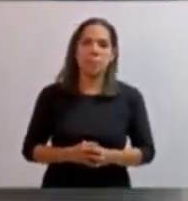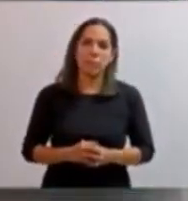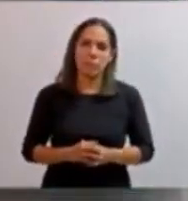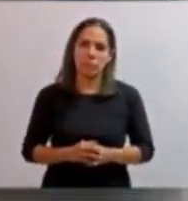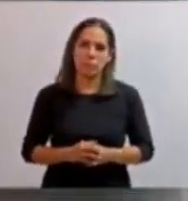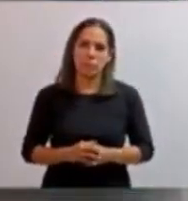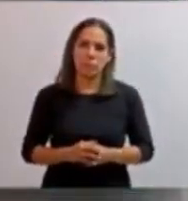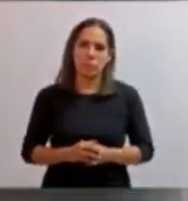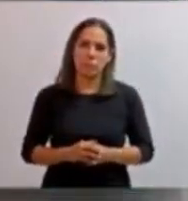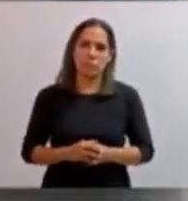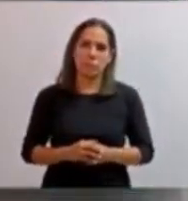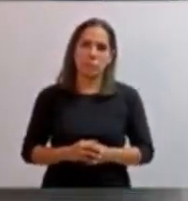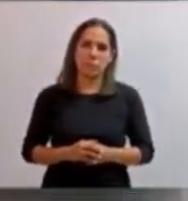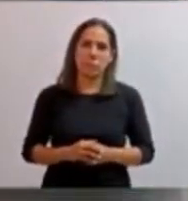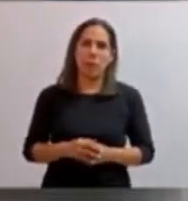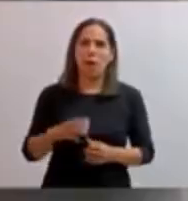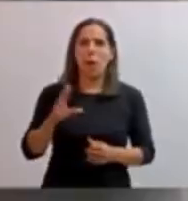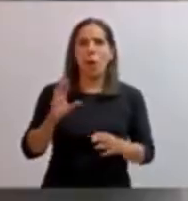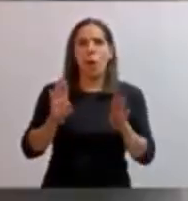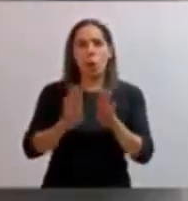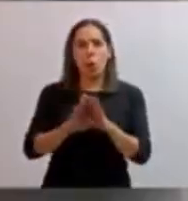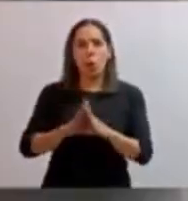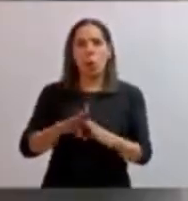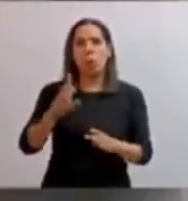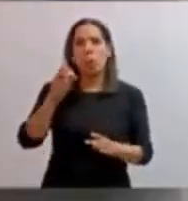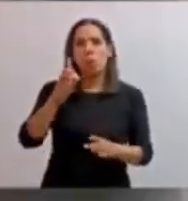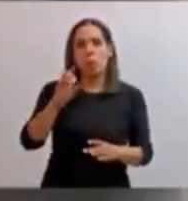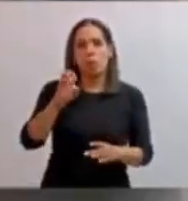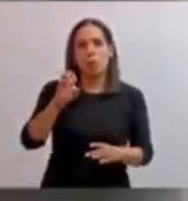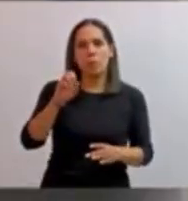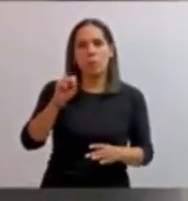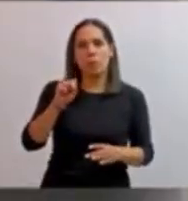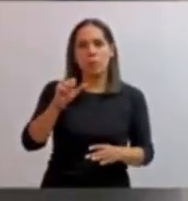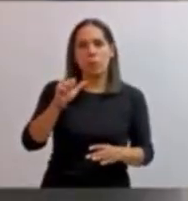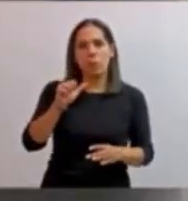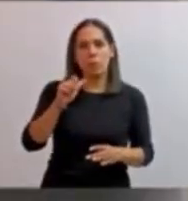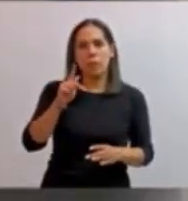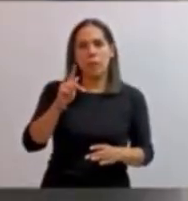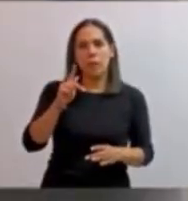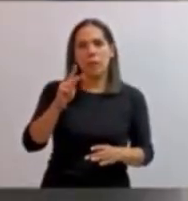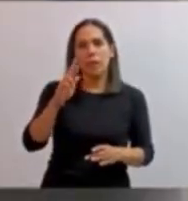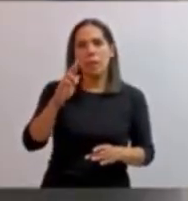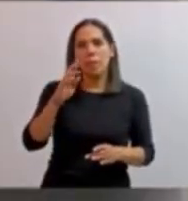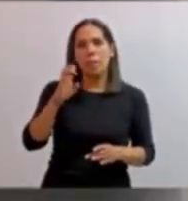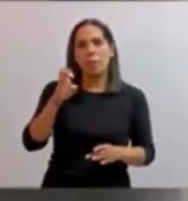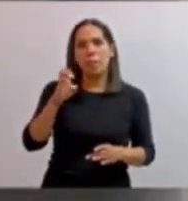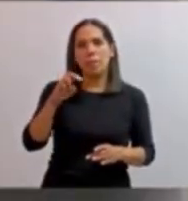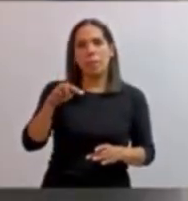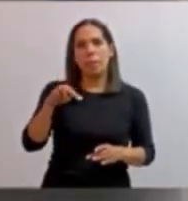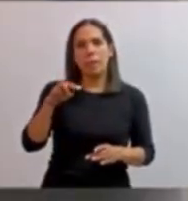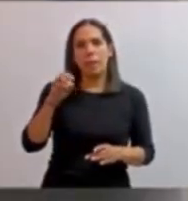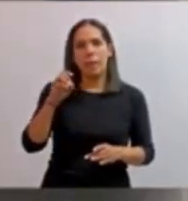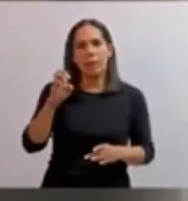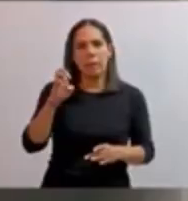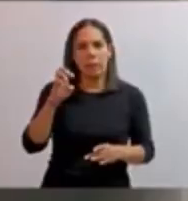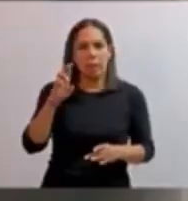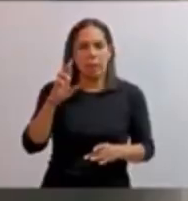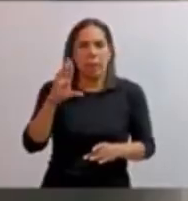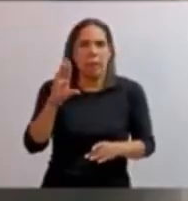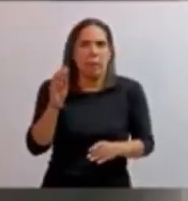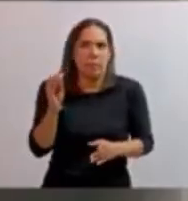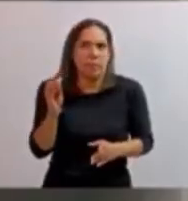habla de desaprender. De pronto cuando nosotros decimos desaprender sentimos que vamos a quedar vacíos,